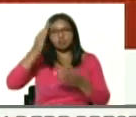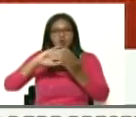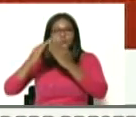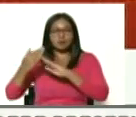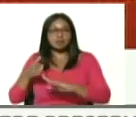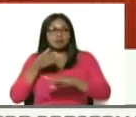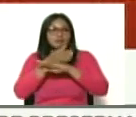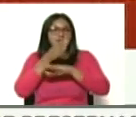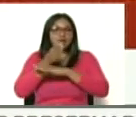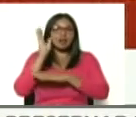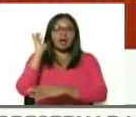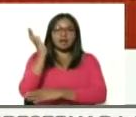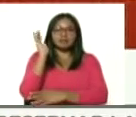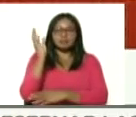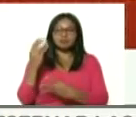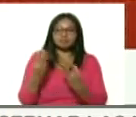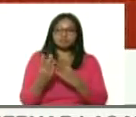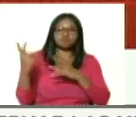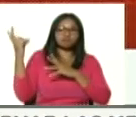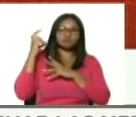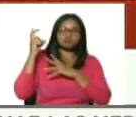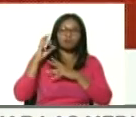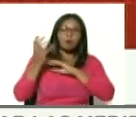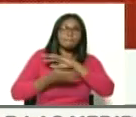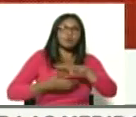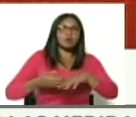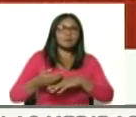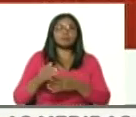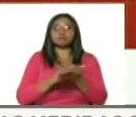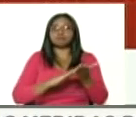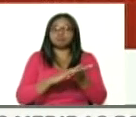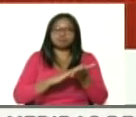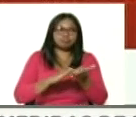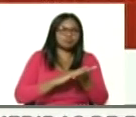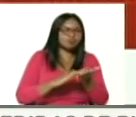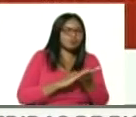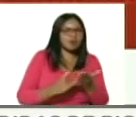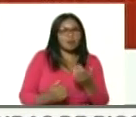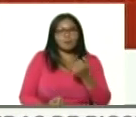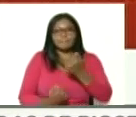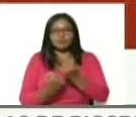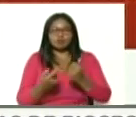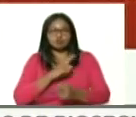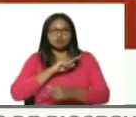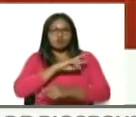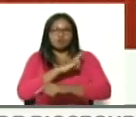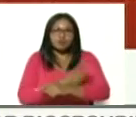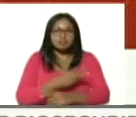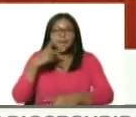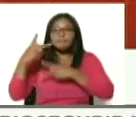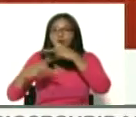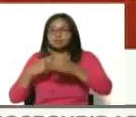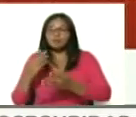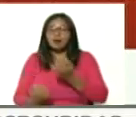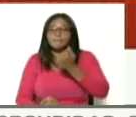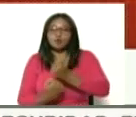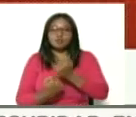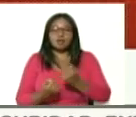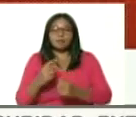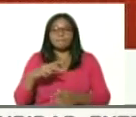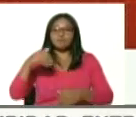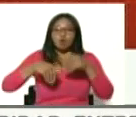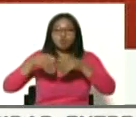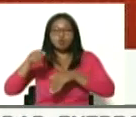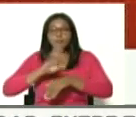a las asambleas, oír los problemas, resolver los problemas. Para eso estamos en el poder político, puestos por el voto